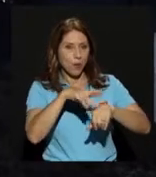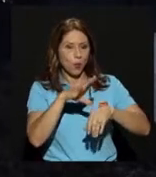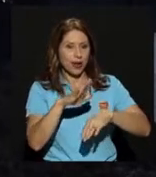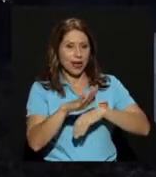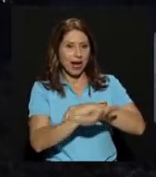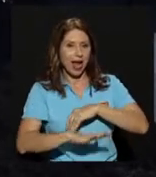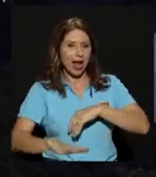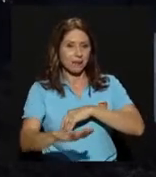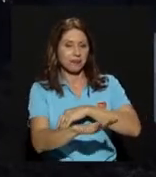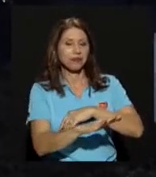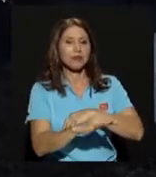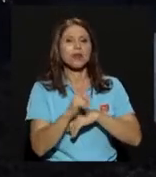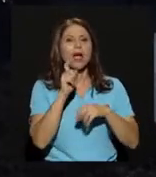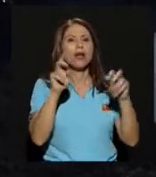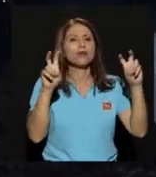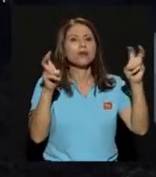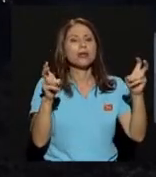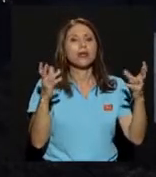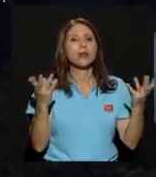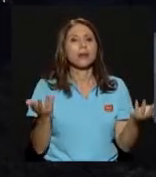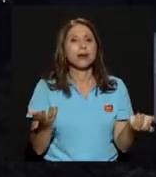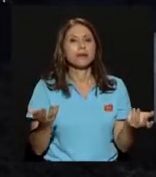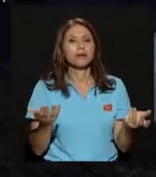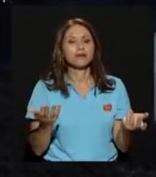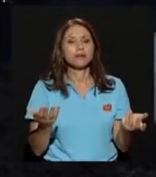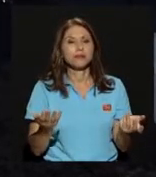pues hay un tema que